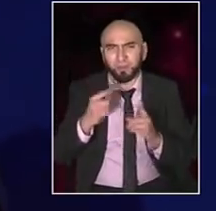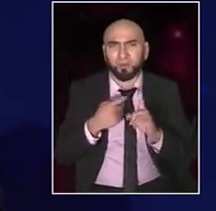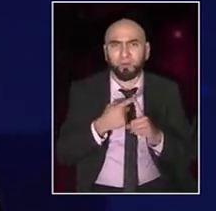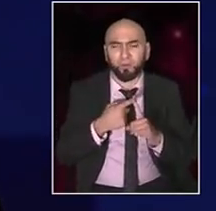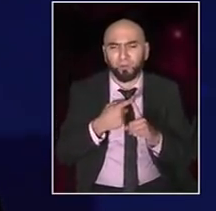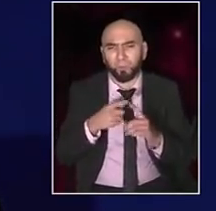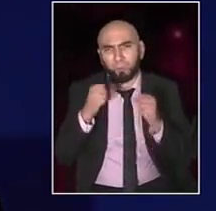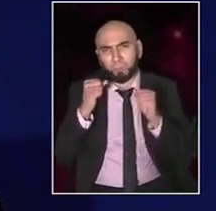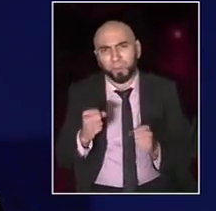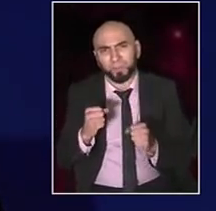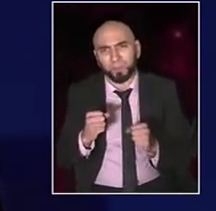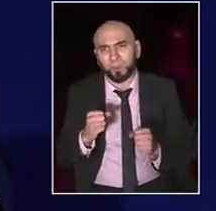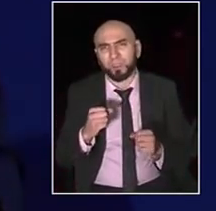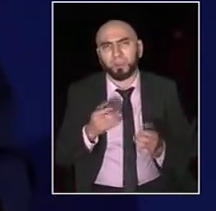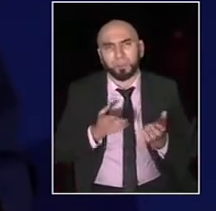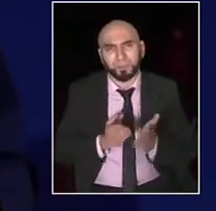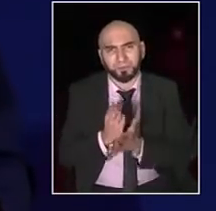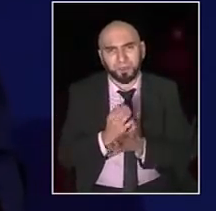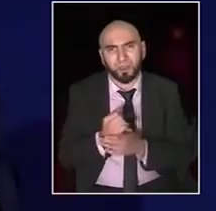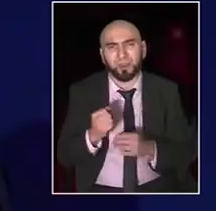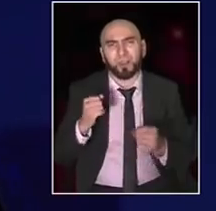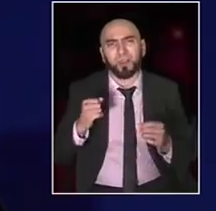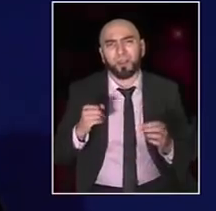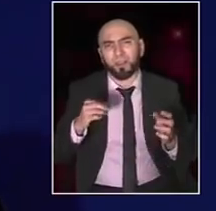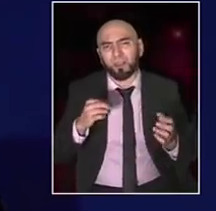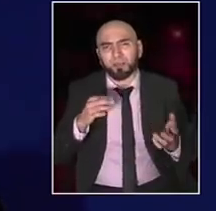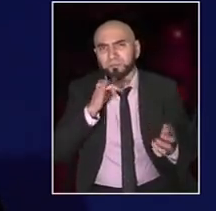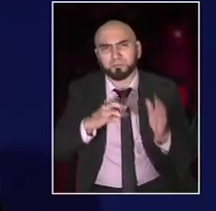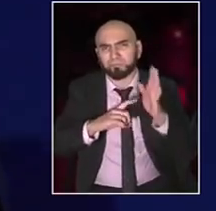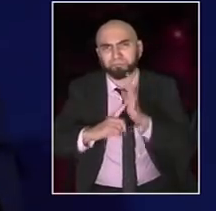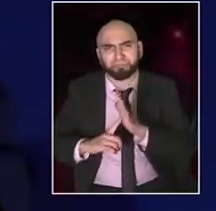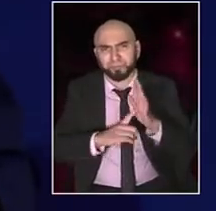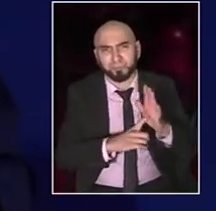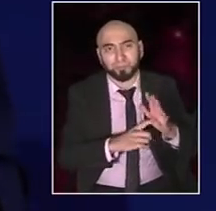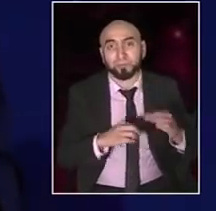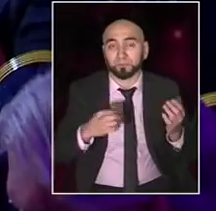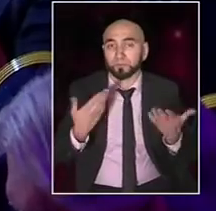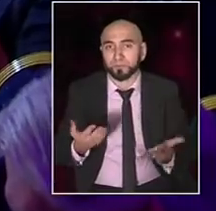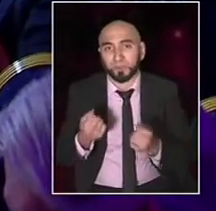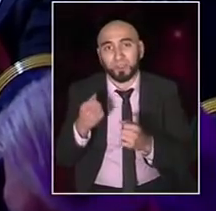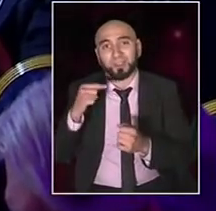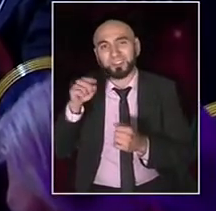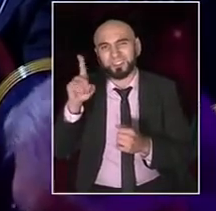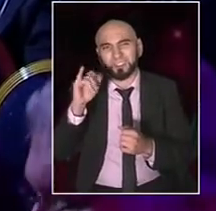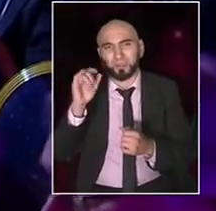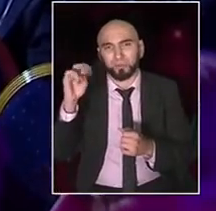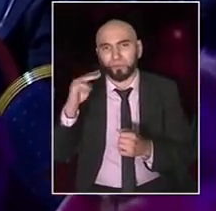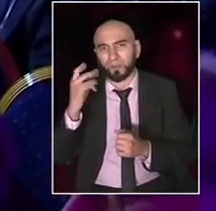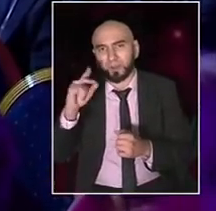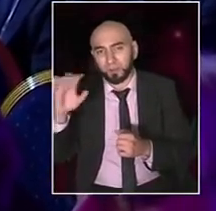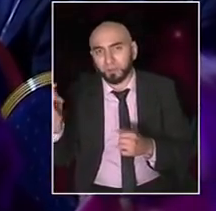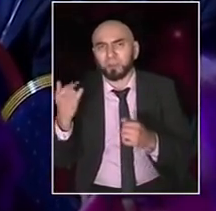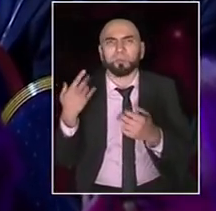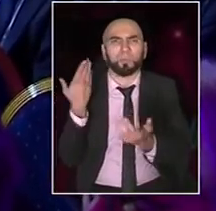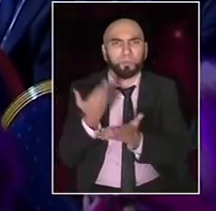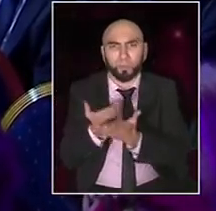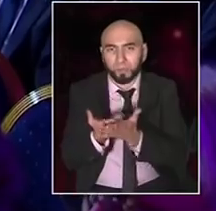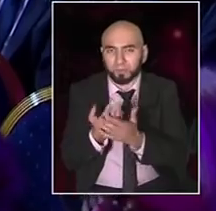especiación de los seres humanos respecto a los que tienen recursos y los que no tienen? Silicon Valley está planteando para el tema del trabajo la renta básica universal.